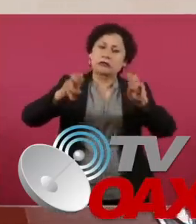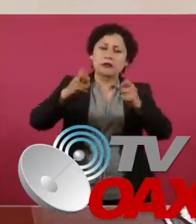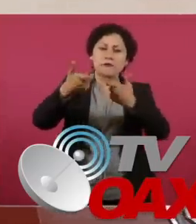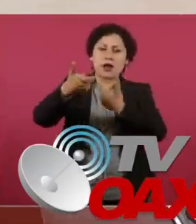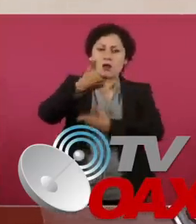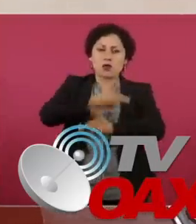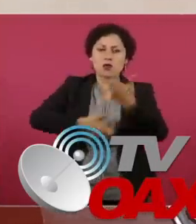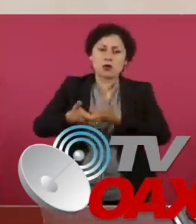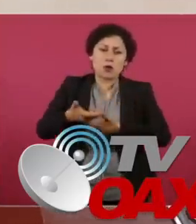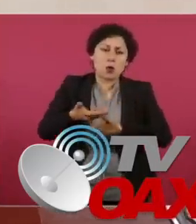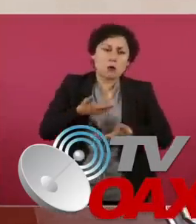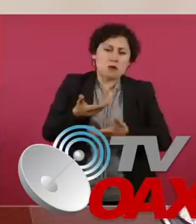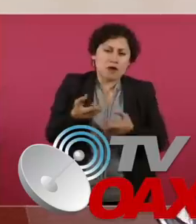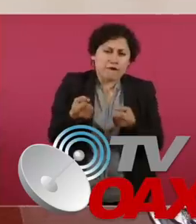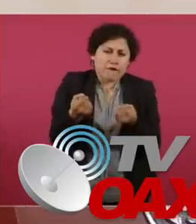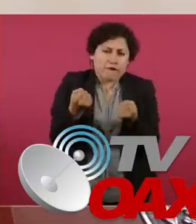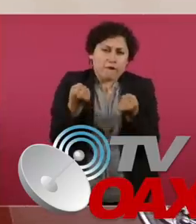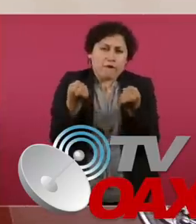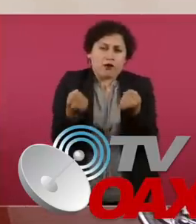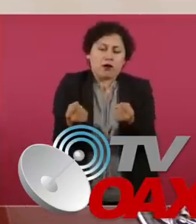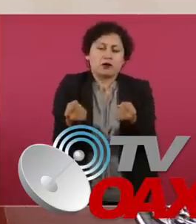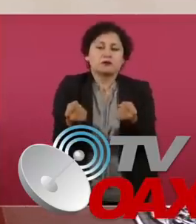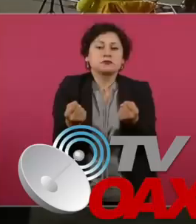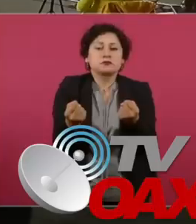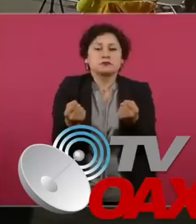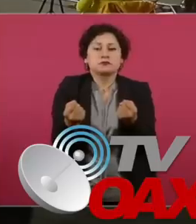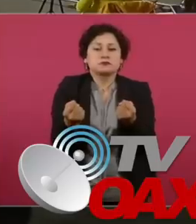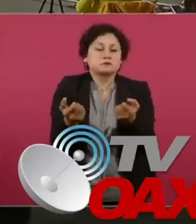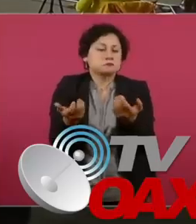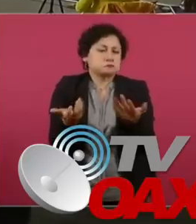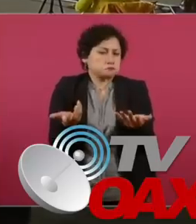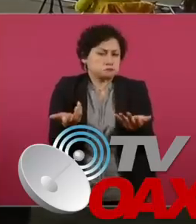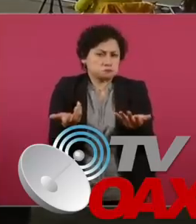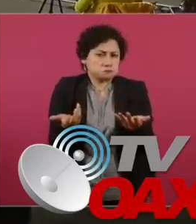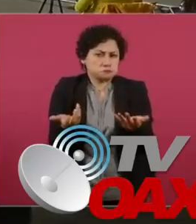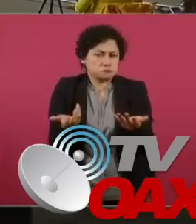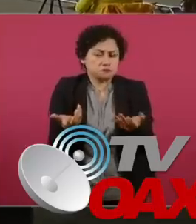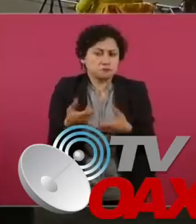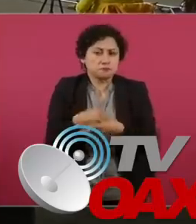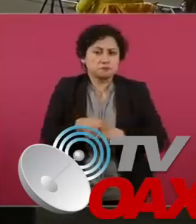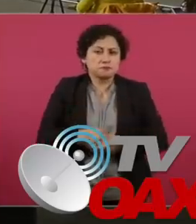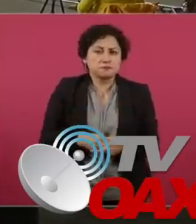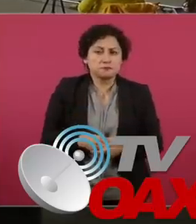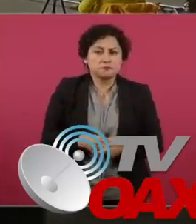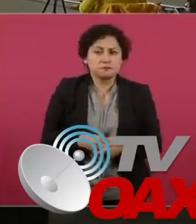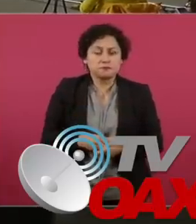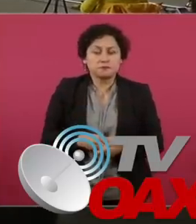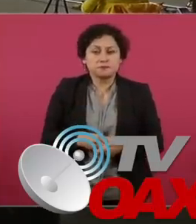comercial, fuerte, y no pierde